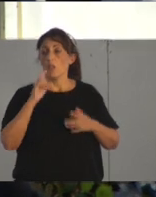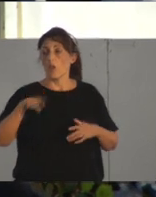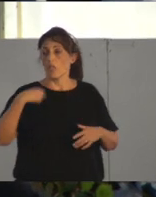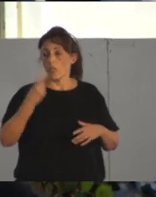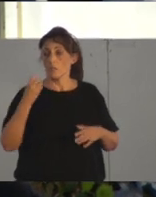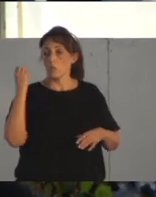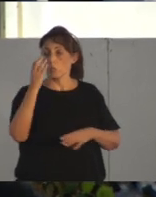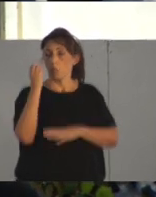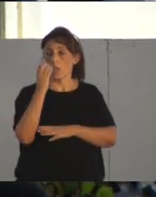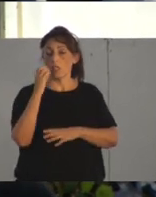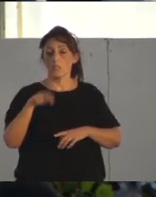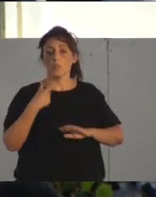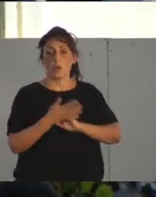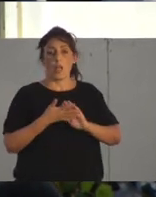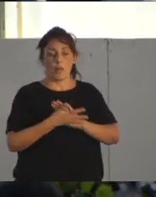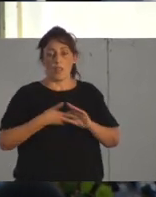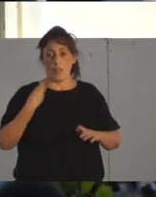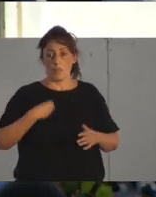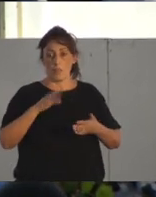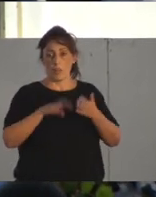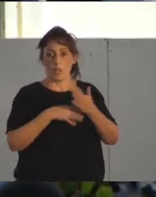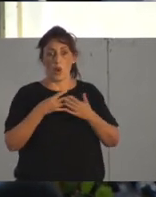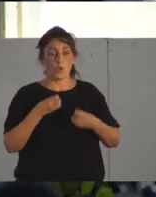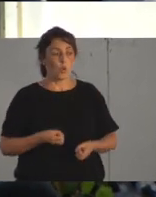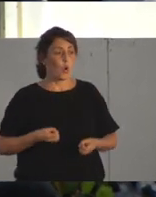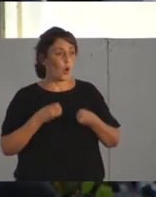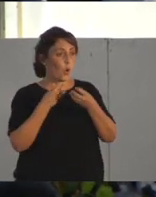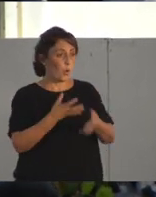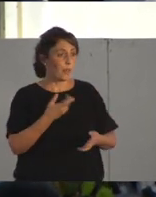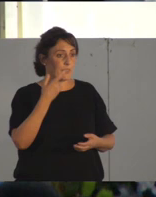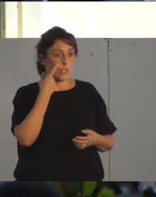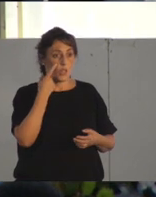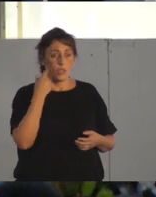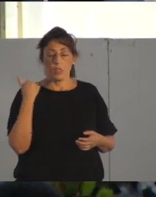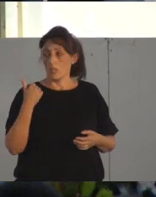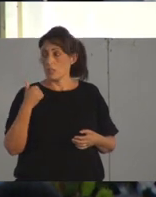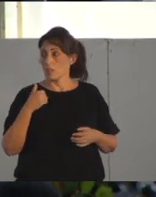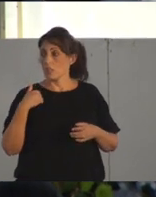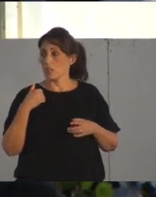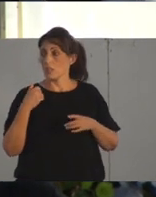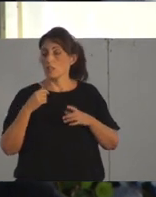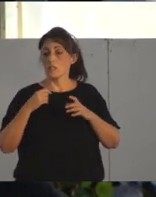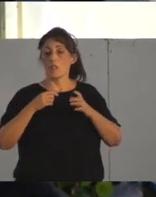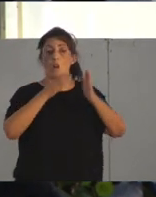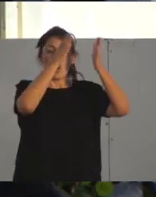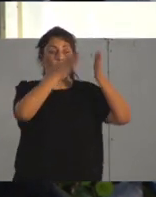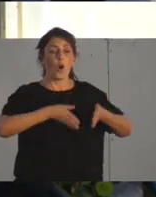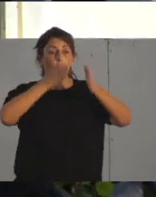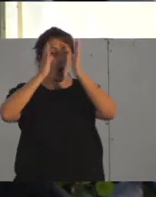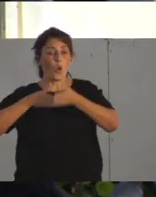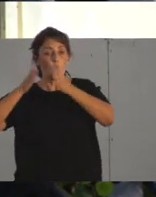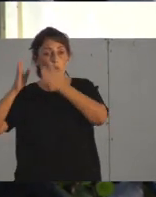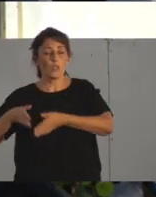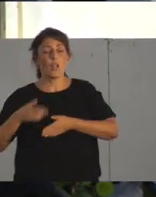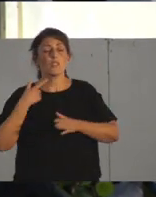ponencia voy a seguir hablando de la misma, os comentaré, aunque no veamos toda la cantidad de columnas que tenemos de alimentos, os